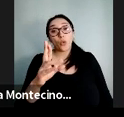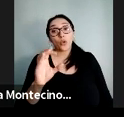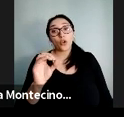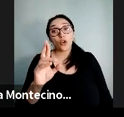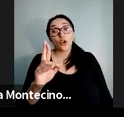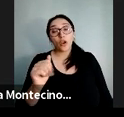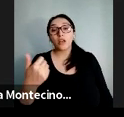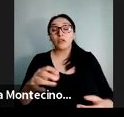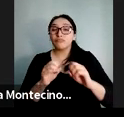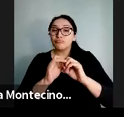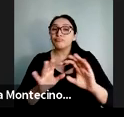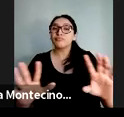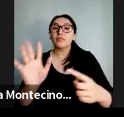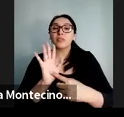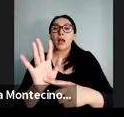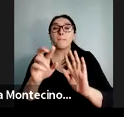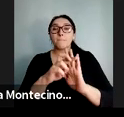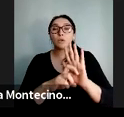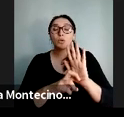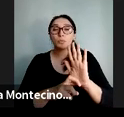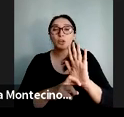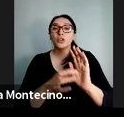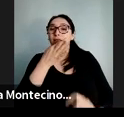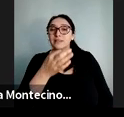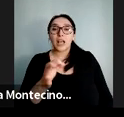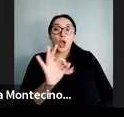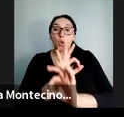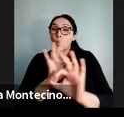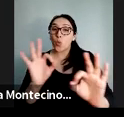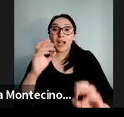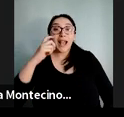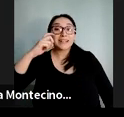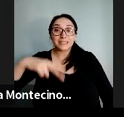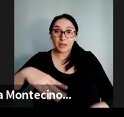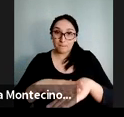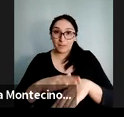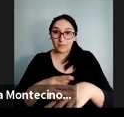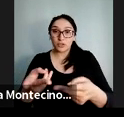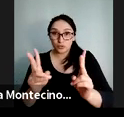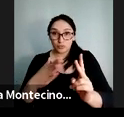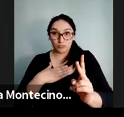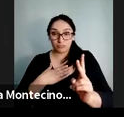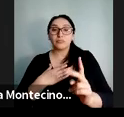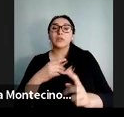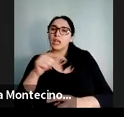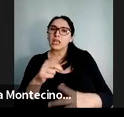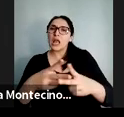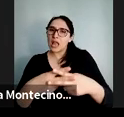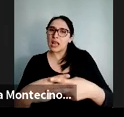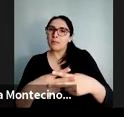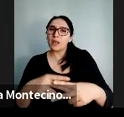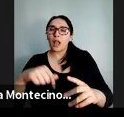WhatsApp, que se llama Nunca sin mi consentimiento, que es una herramienta piloto que se está implementando también en América